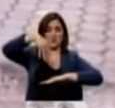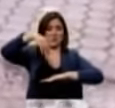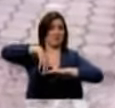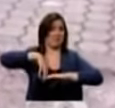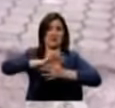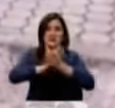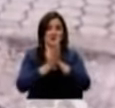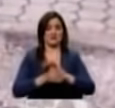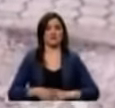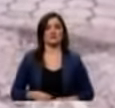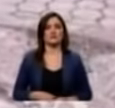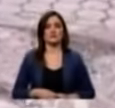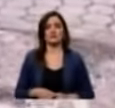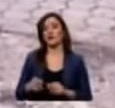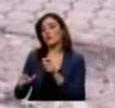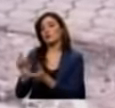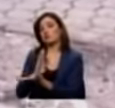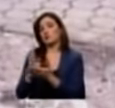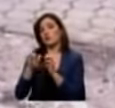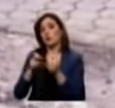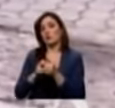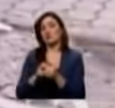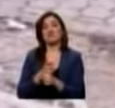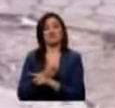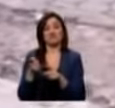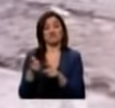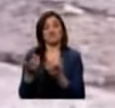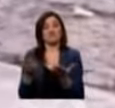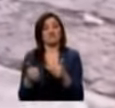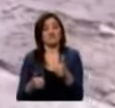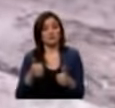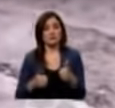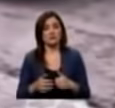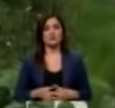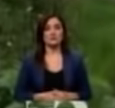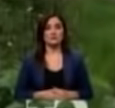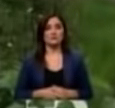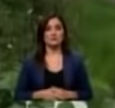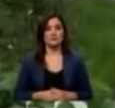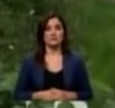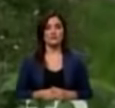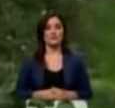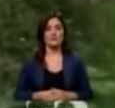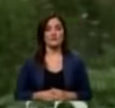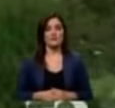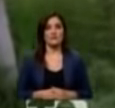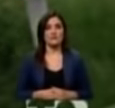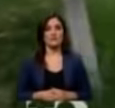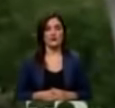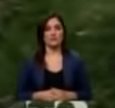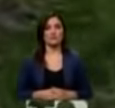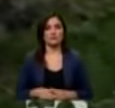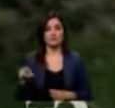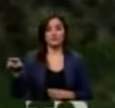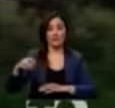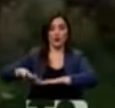y aquí los moradores del barrio Los Álamos tienen otro problema, es el taponamiento, me decía usted, mi señora, de un colector. Sí, es acá